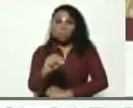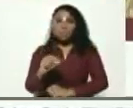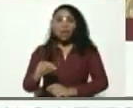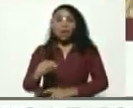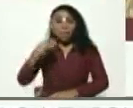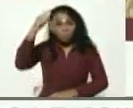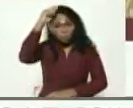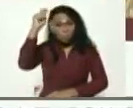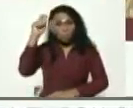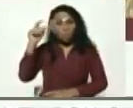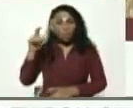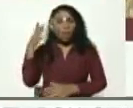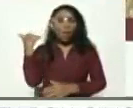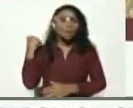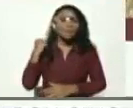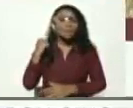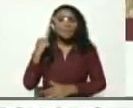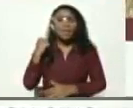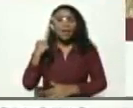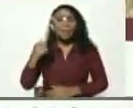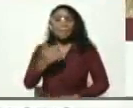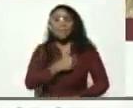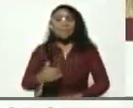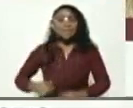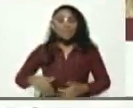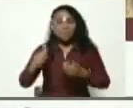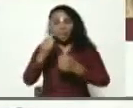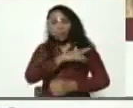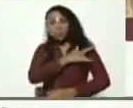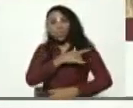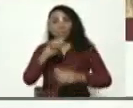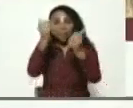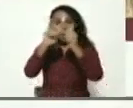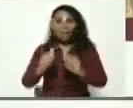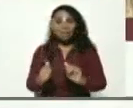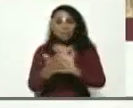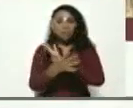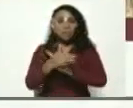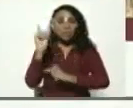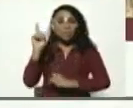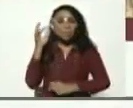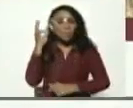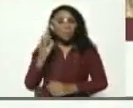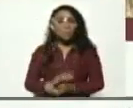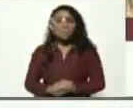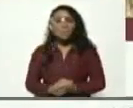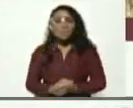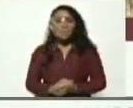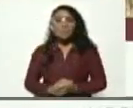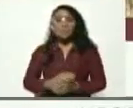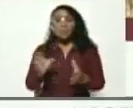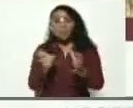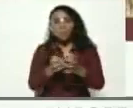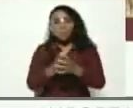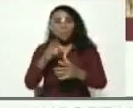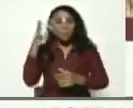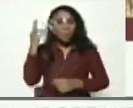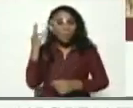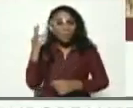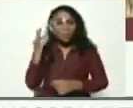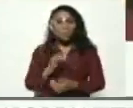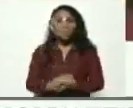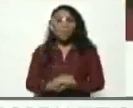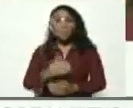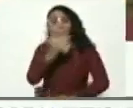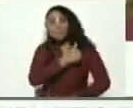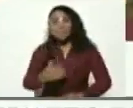Lucena, rectora de la Universidad Nacional de las Artes. Sandra Oblitas, rectora de la Universidad Bolivariana de Venezuela. A Jacqueline Farías,